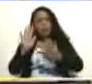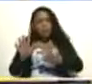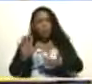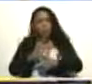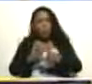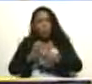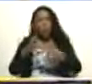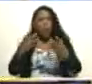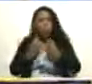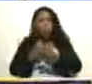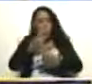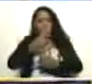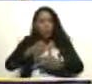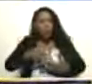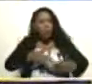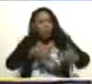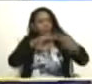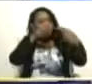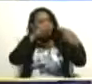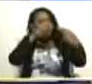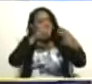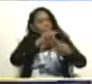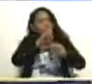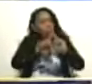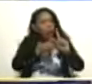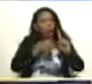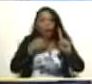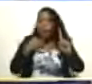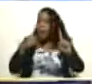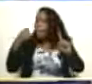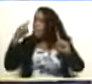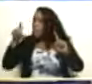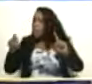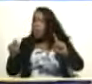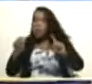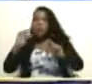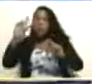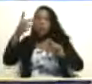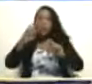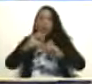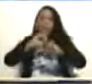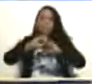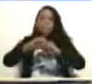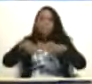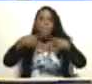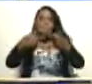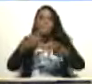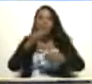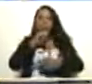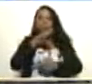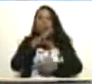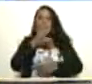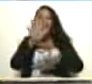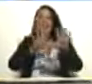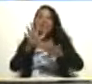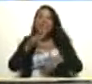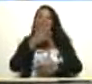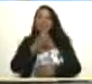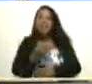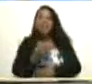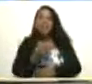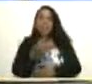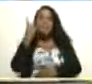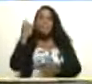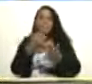gente, cara a cara. Se convocó a referéndum, segundo referéndum consultivo de la historia, 15